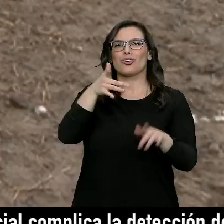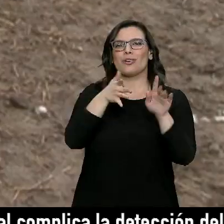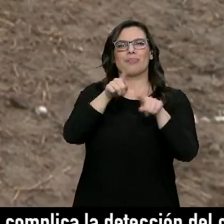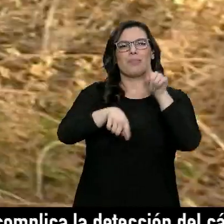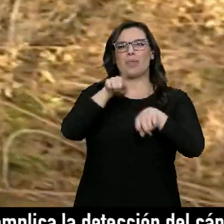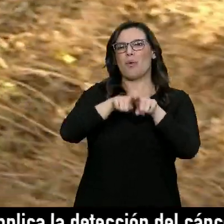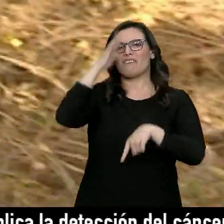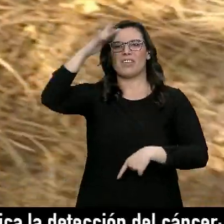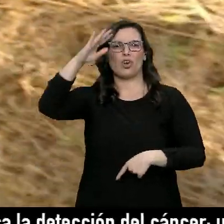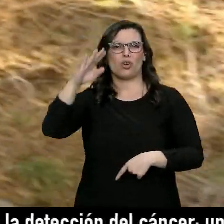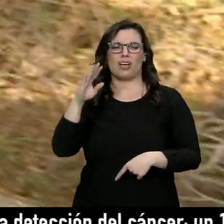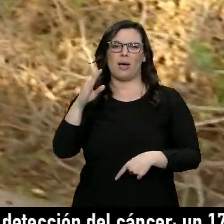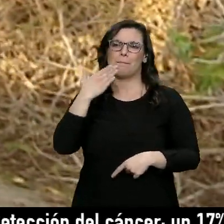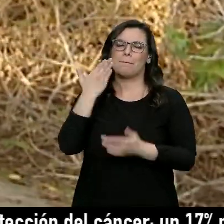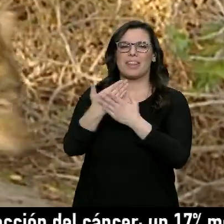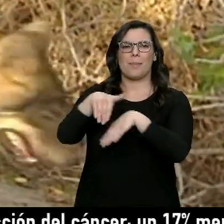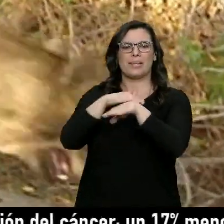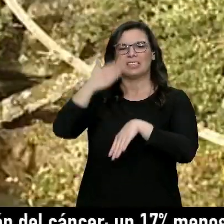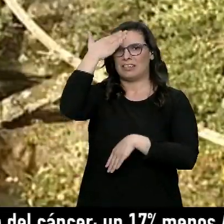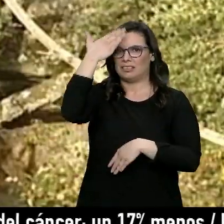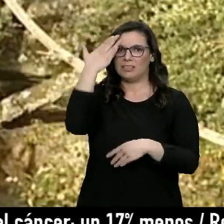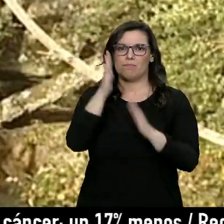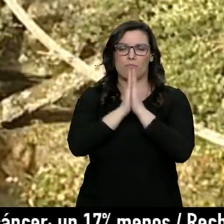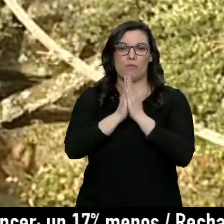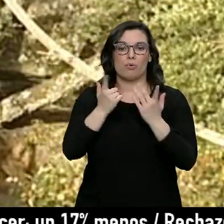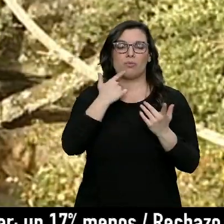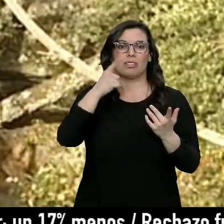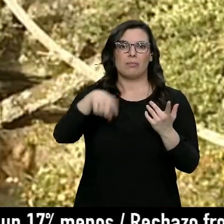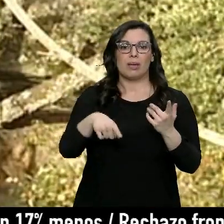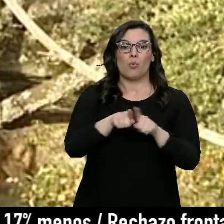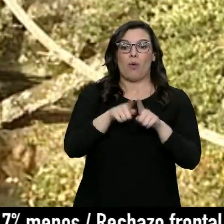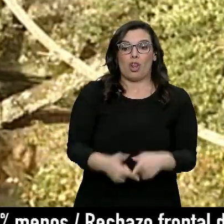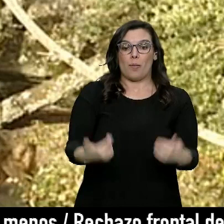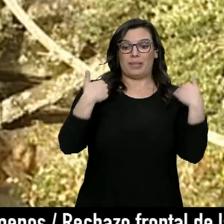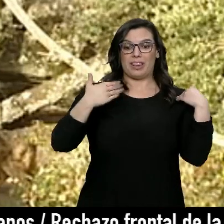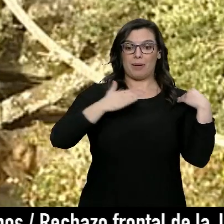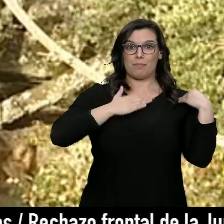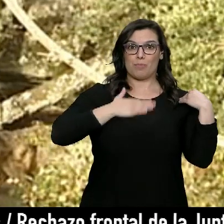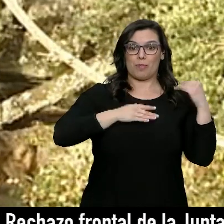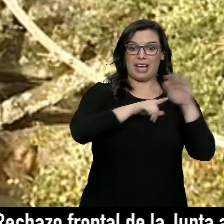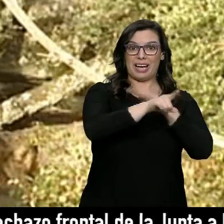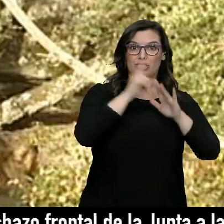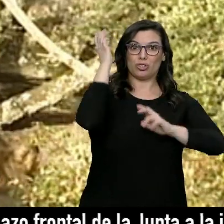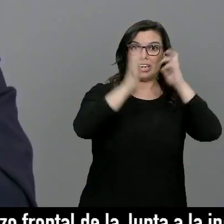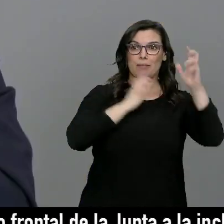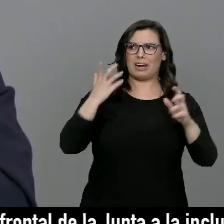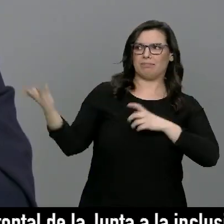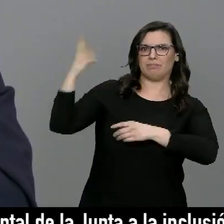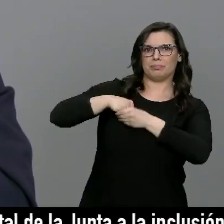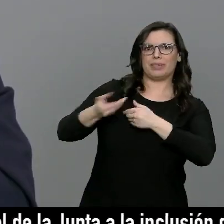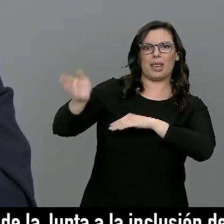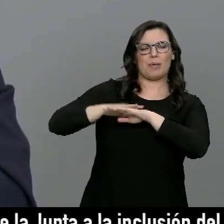ideológica y reclama sensatez a la ministra. Además, advierte que puede vulnerar competencias exclusivas en gestión de especies. Es una